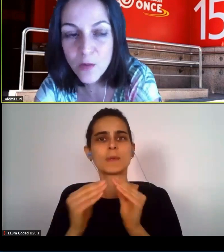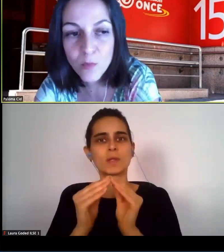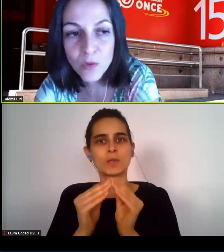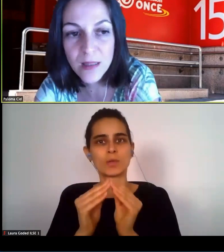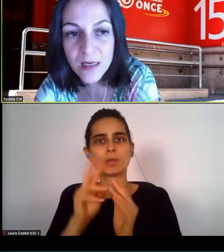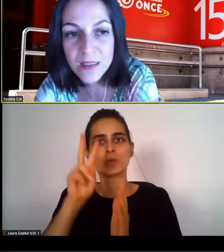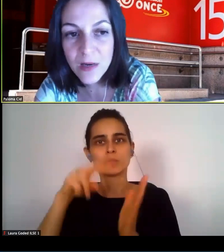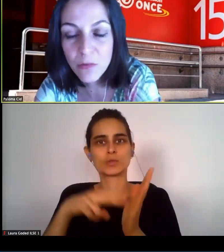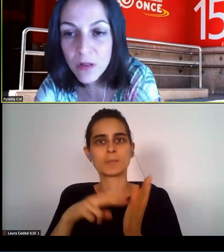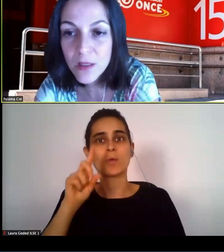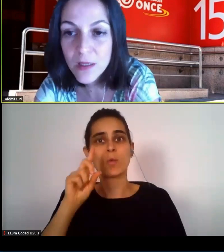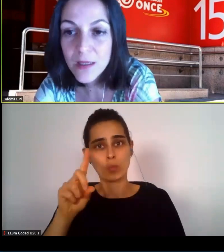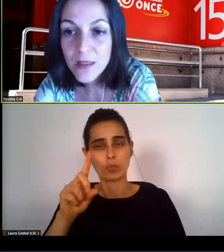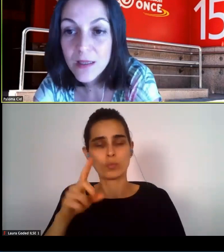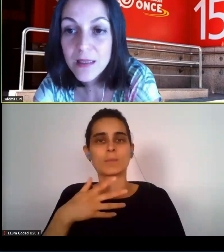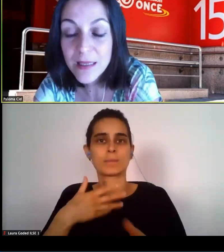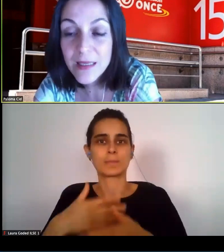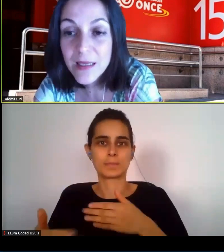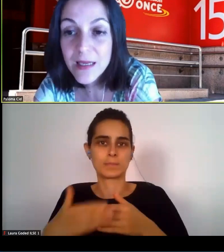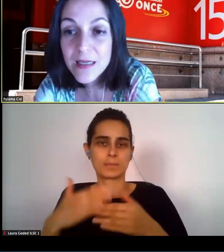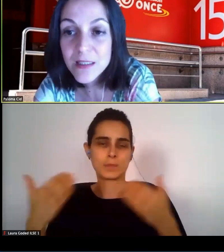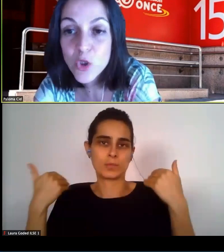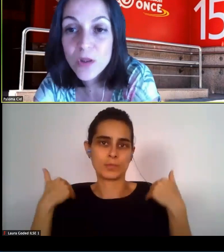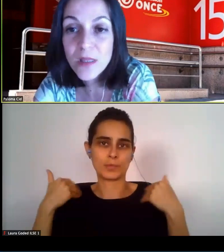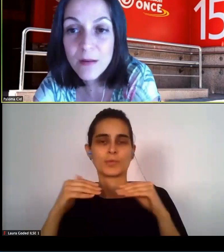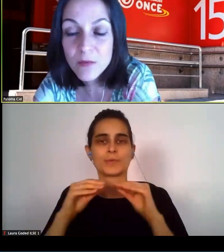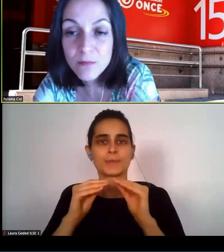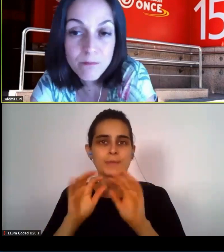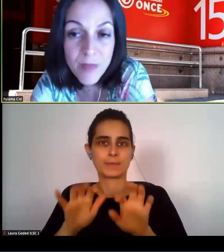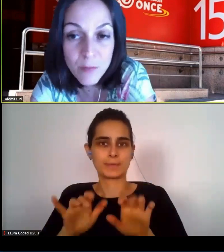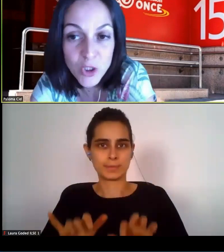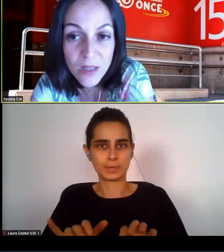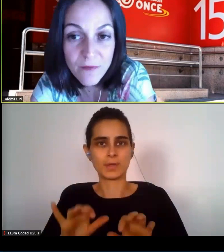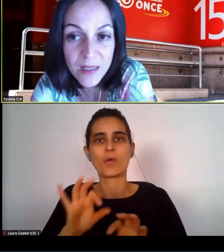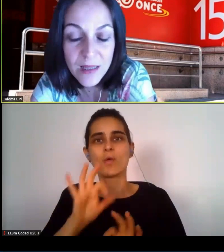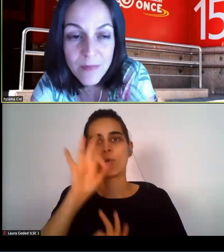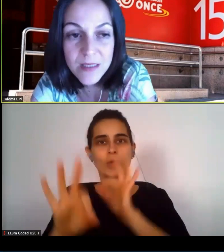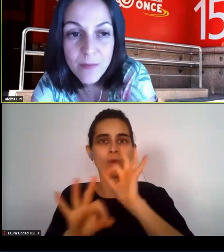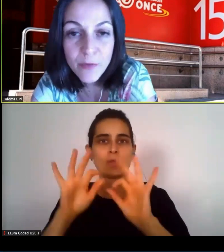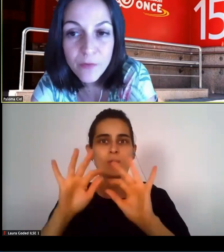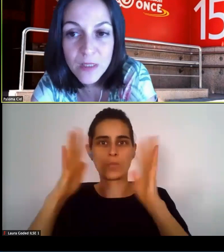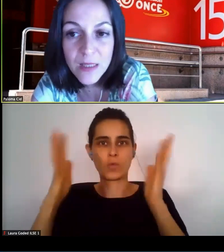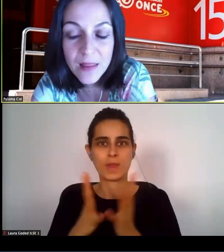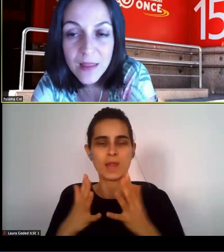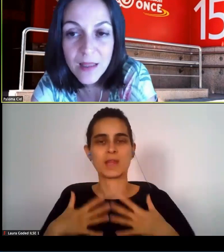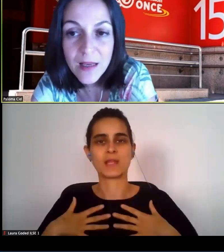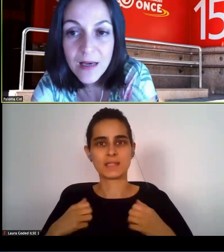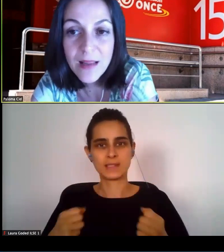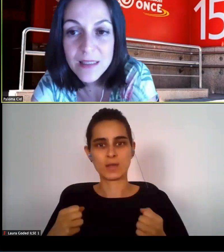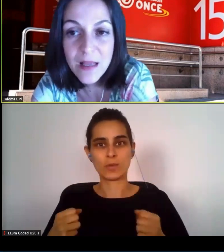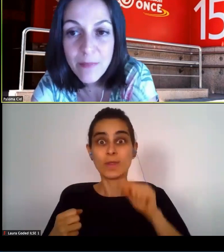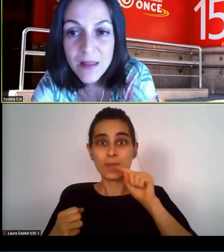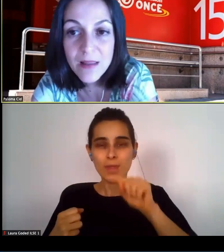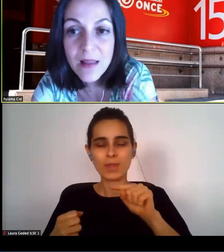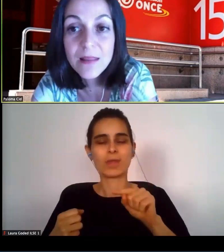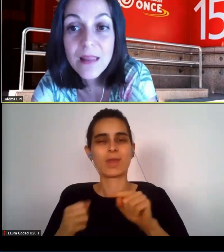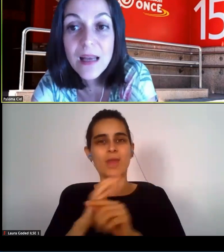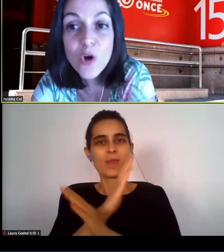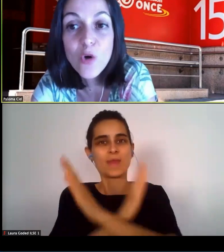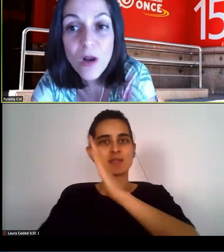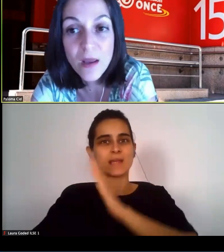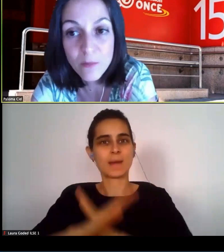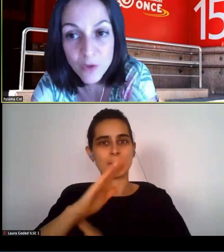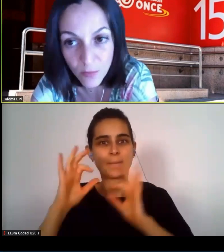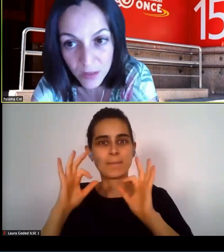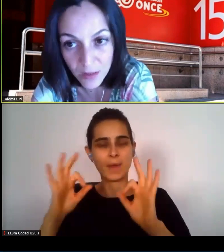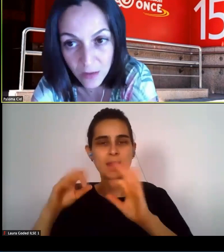Organización Mundial de la Salud, y aquí es donde vemos definida más en profundidad la discapacidad tal y